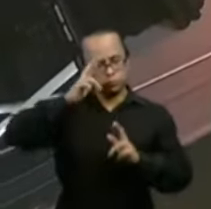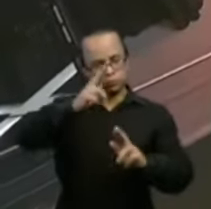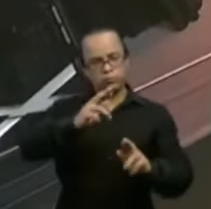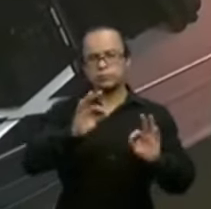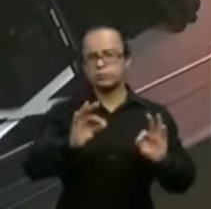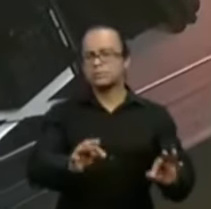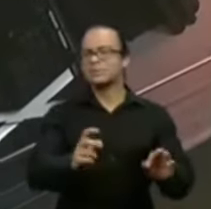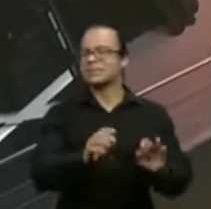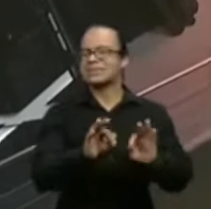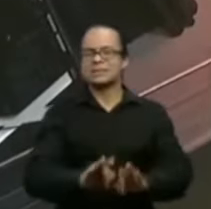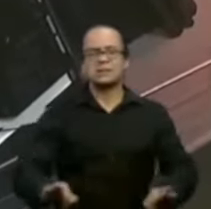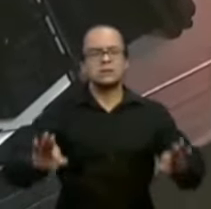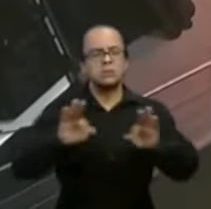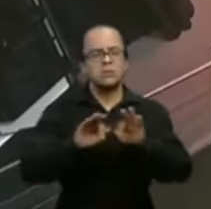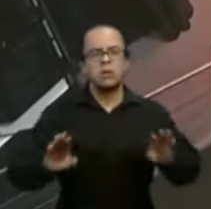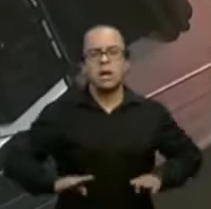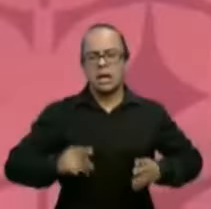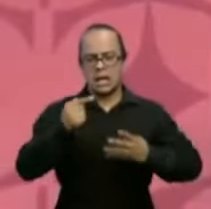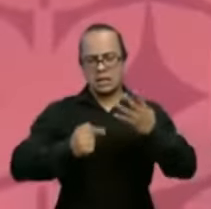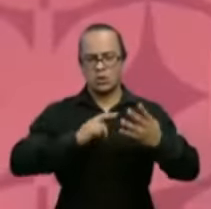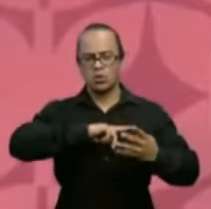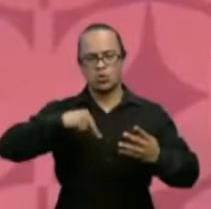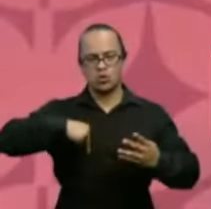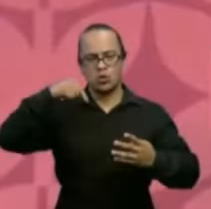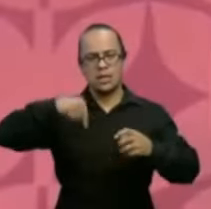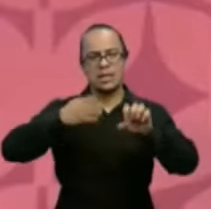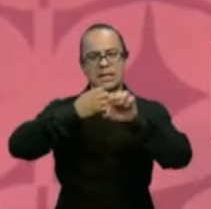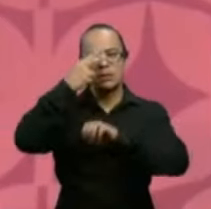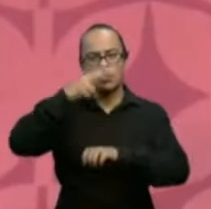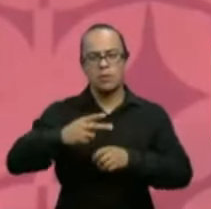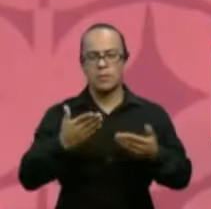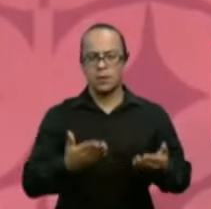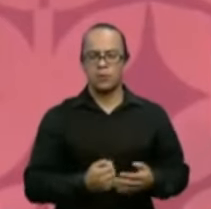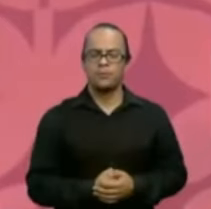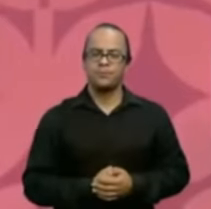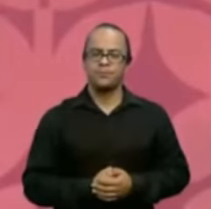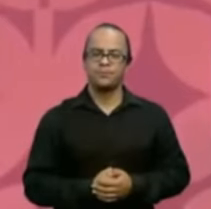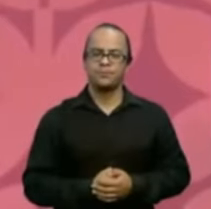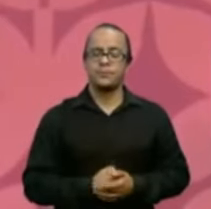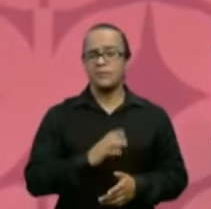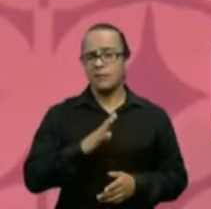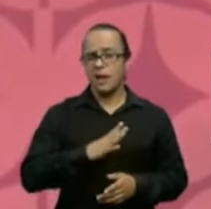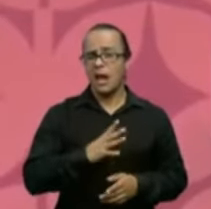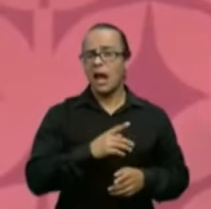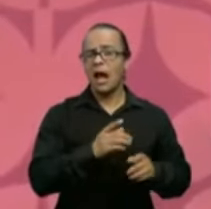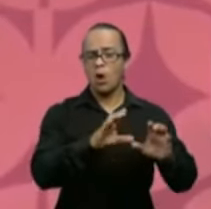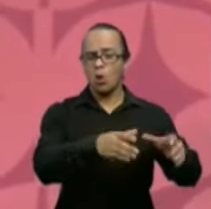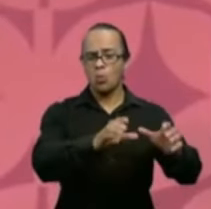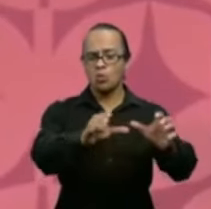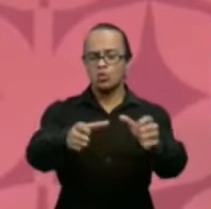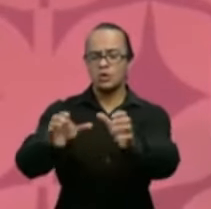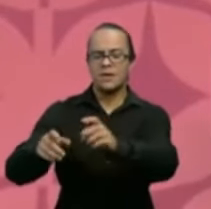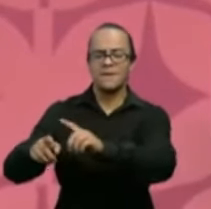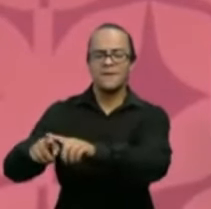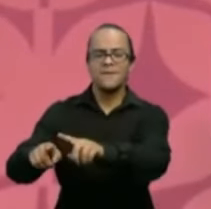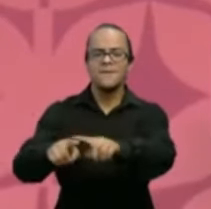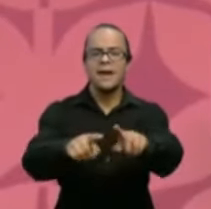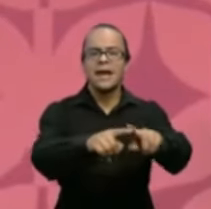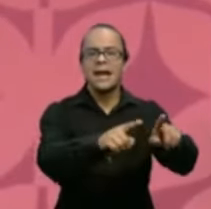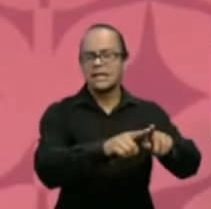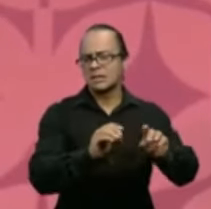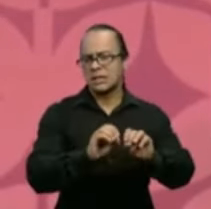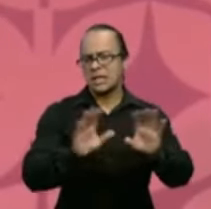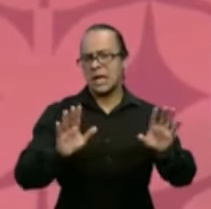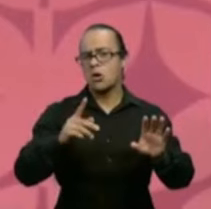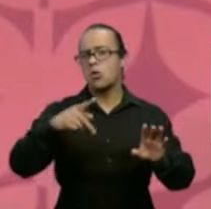las fortalezas que tenemos en nuestra entidad. Si bien hay una pluralidad de comunidades y realidades, tenemos